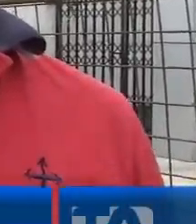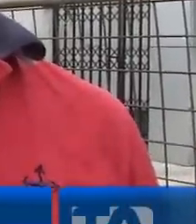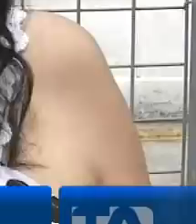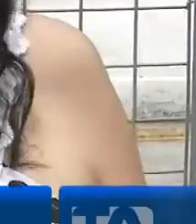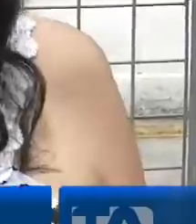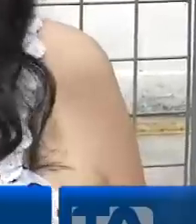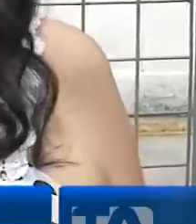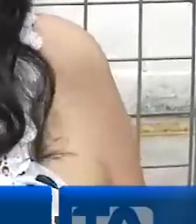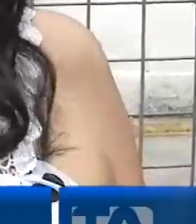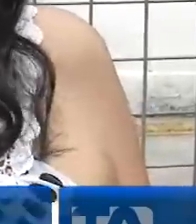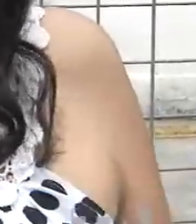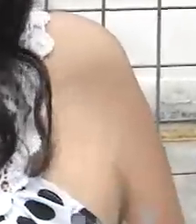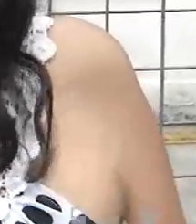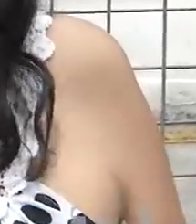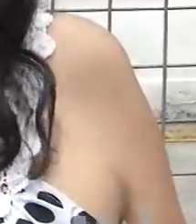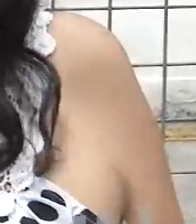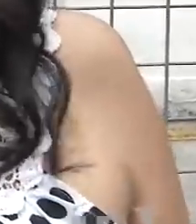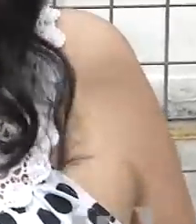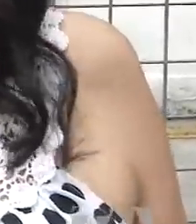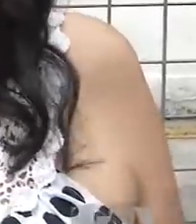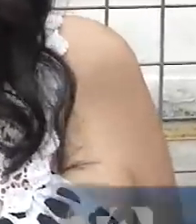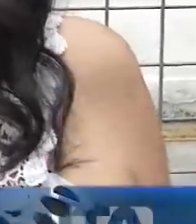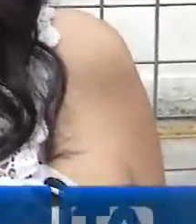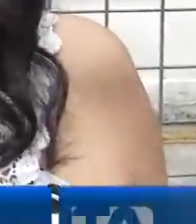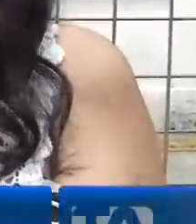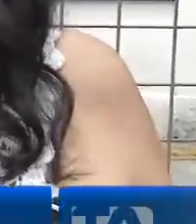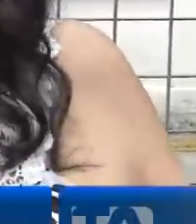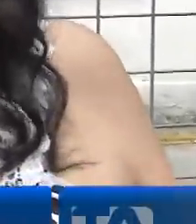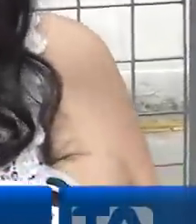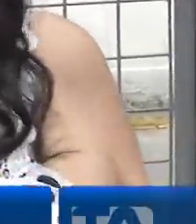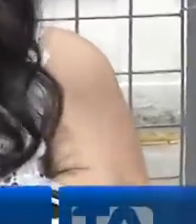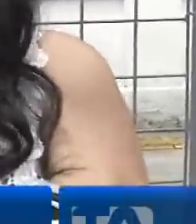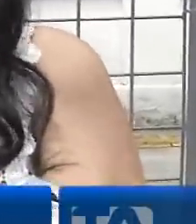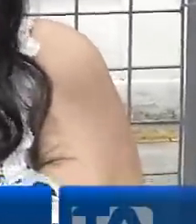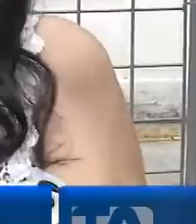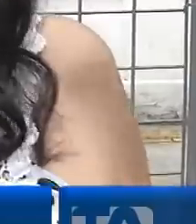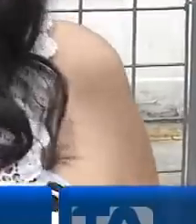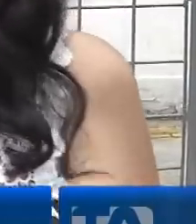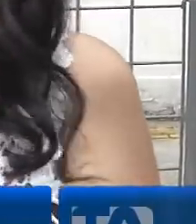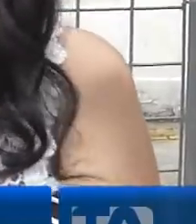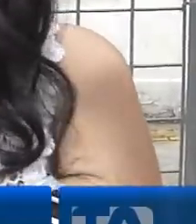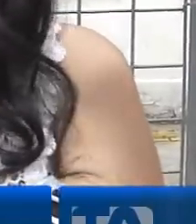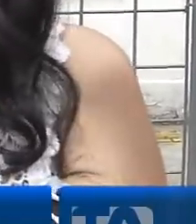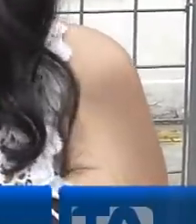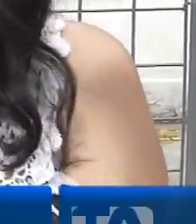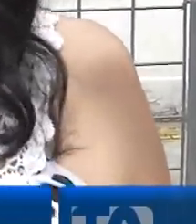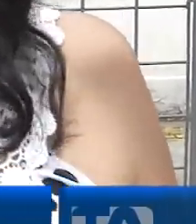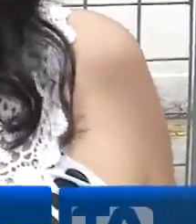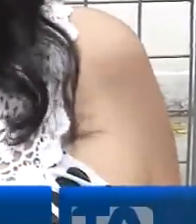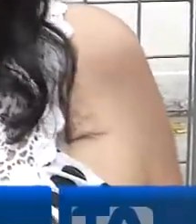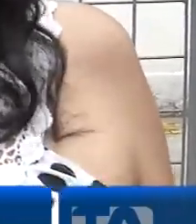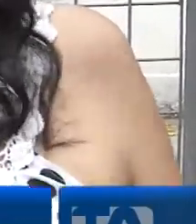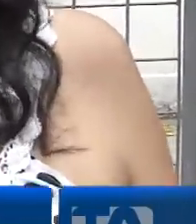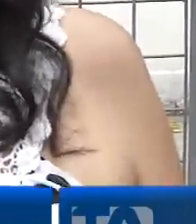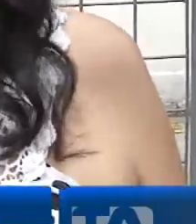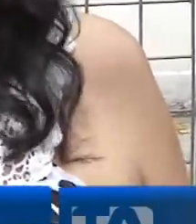a sufragar. Nosotros nos acercamos a votar, pero me dijeron que no, que me ponga la fila. ¿sabe? Y